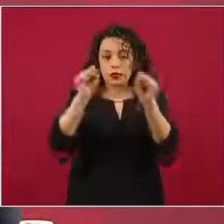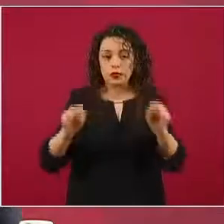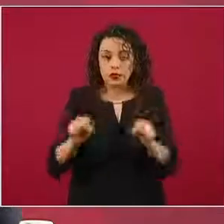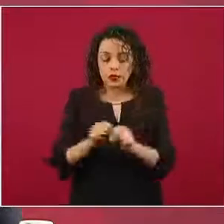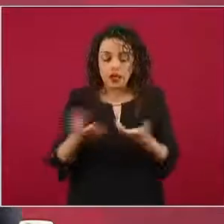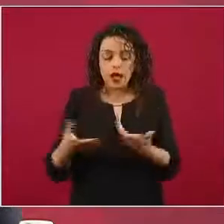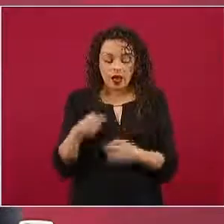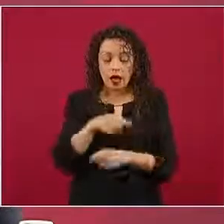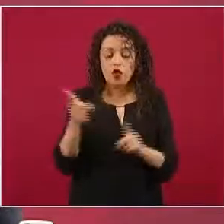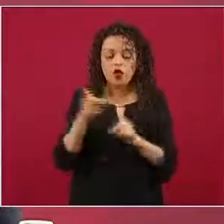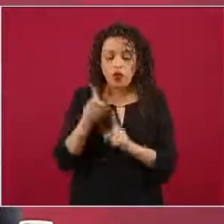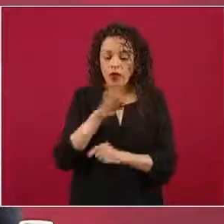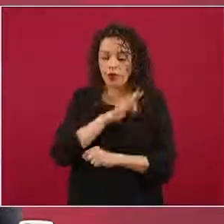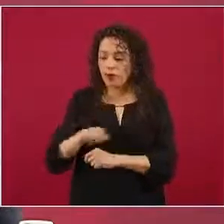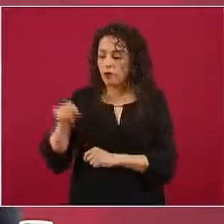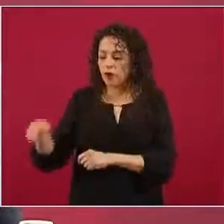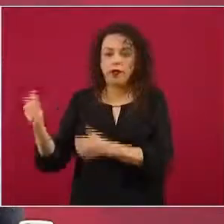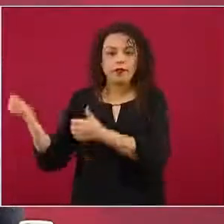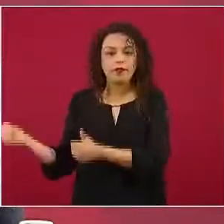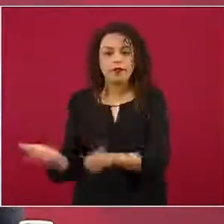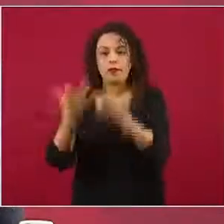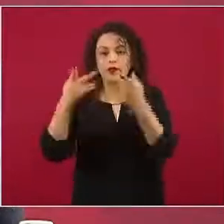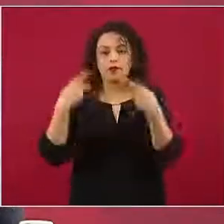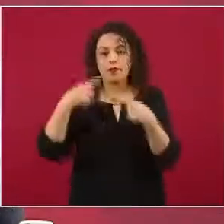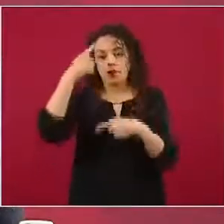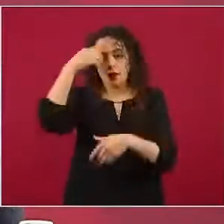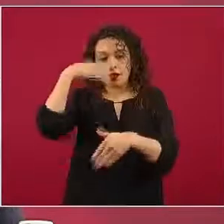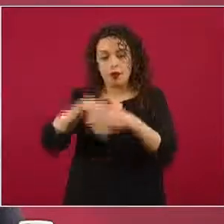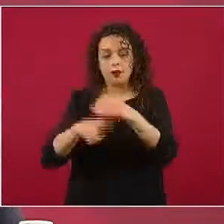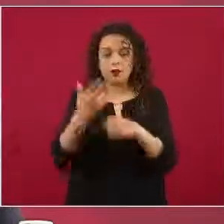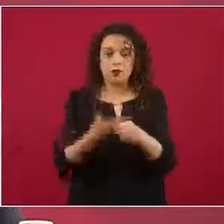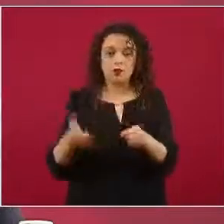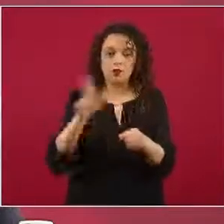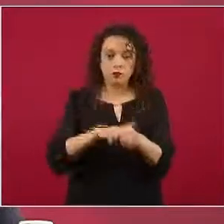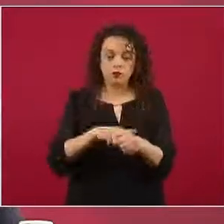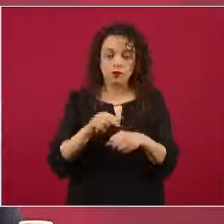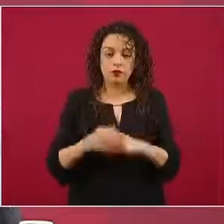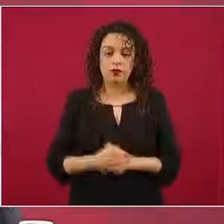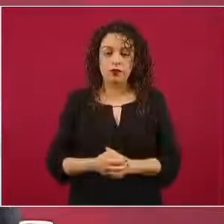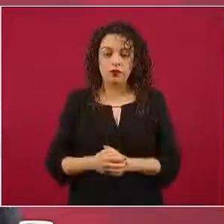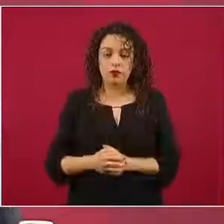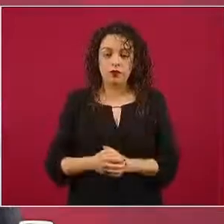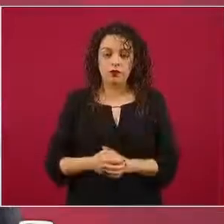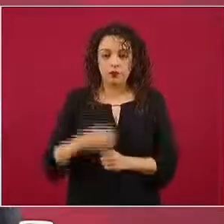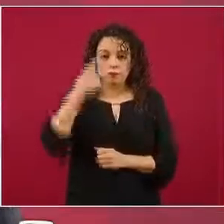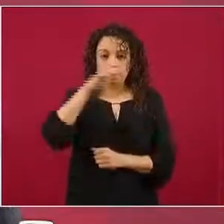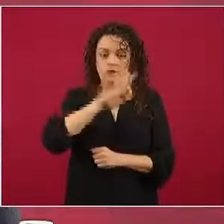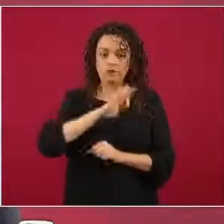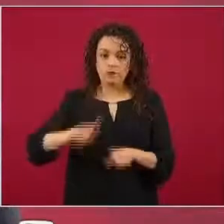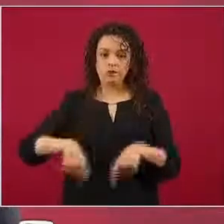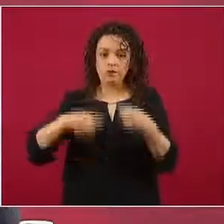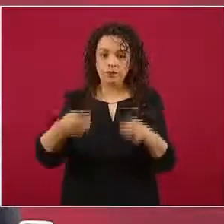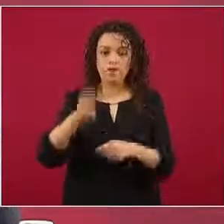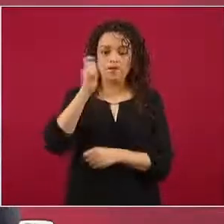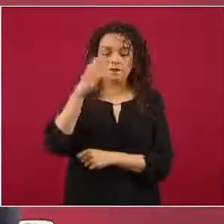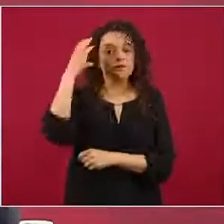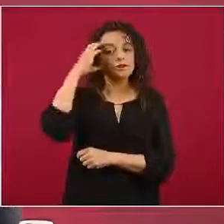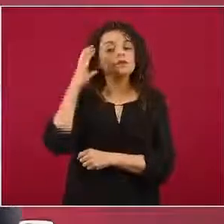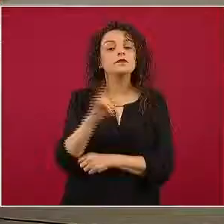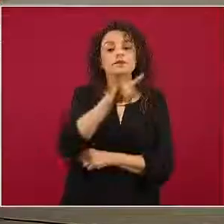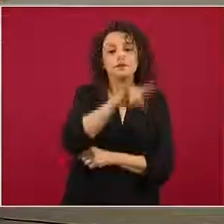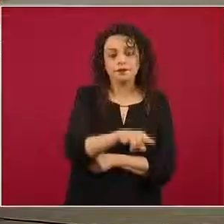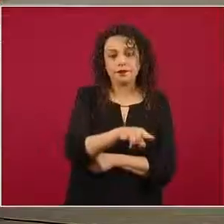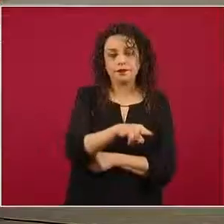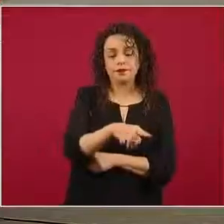unidad médica poder llevar a la persona para que tenga la mejor oportunidad de encontrar una cama disponible. Y esto es